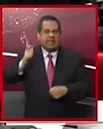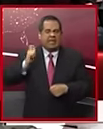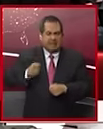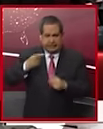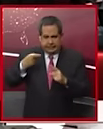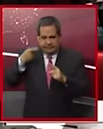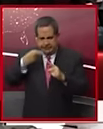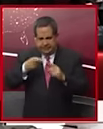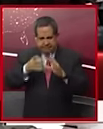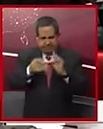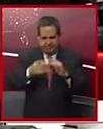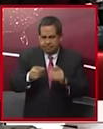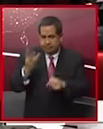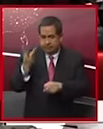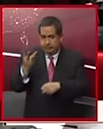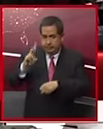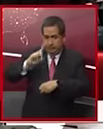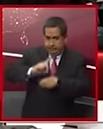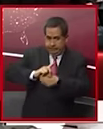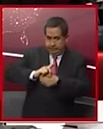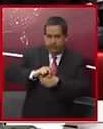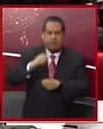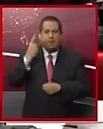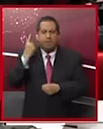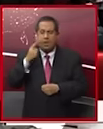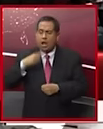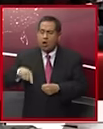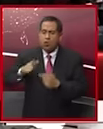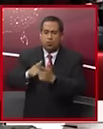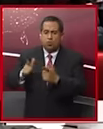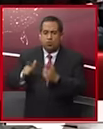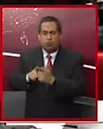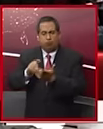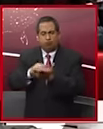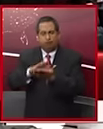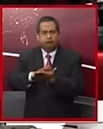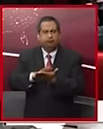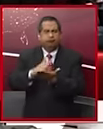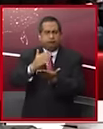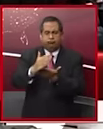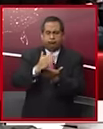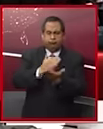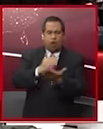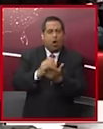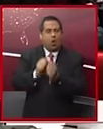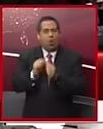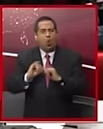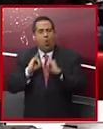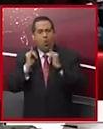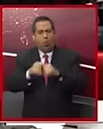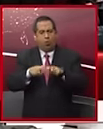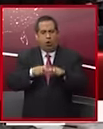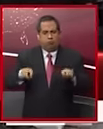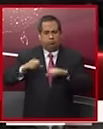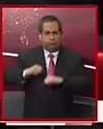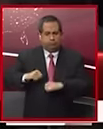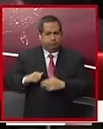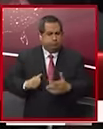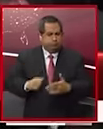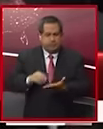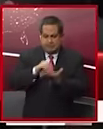establecer un plazo de 3 días para que los grupos parlamentarios se registren ante la Junta Instaladora. La propuesta fue avalada.